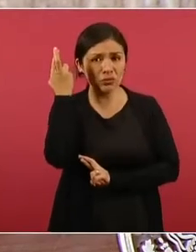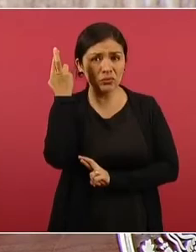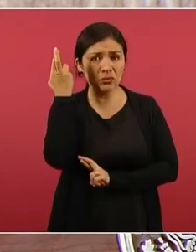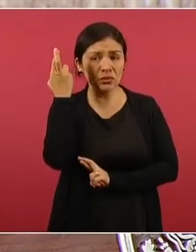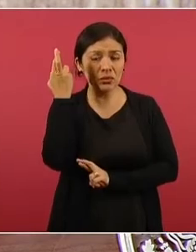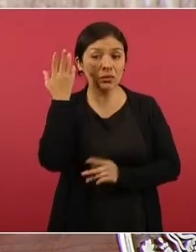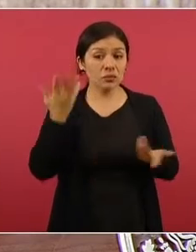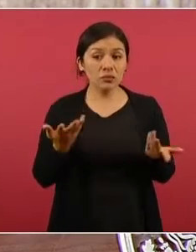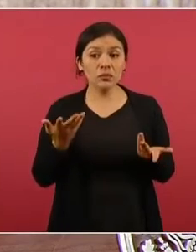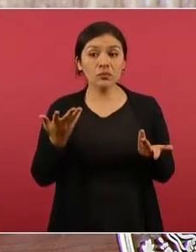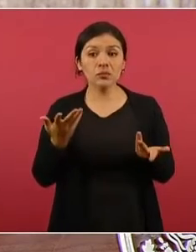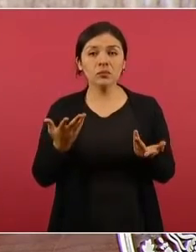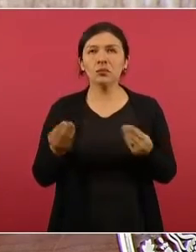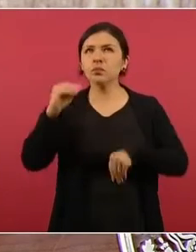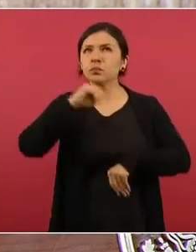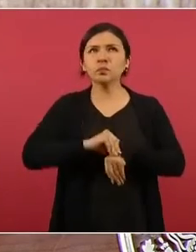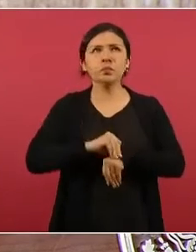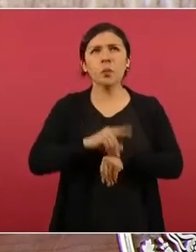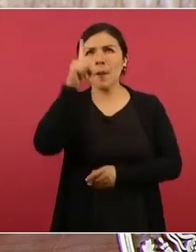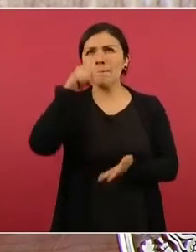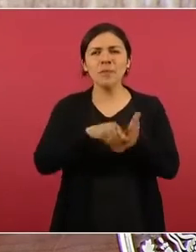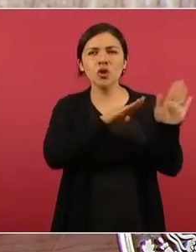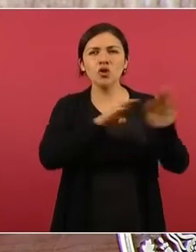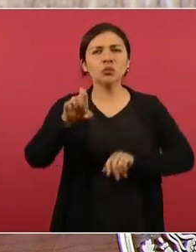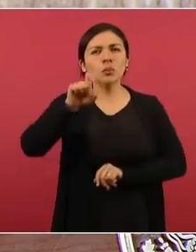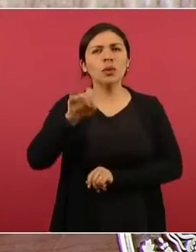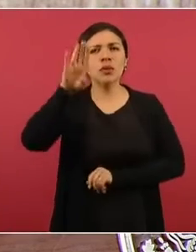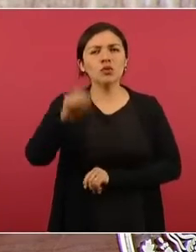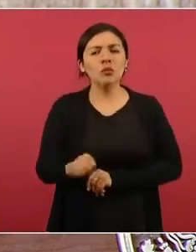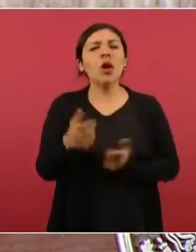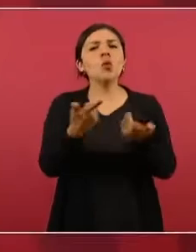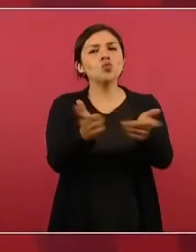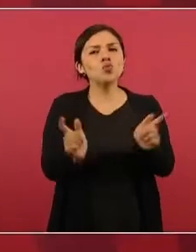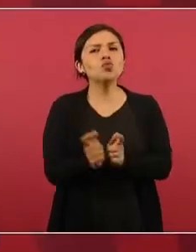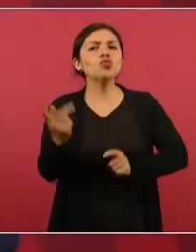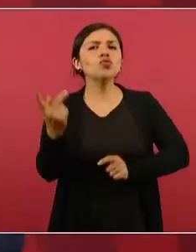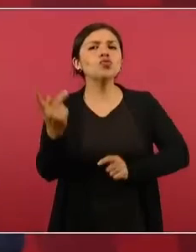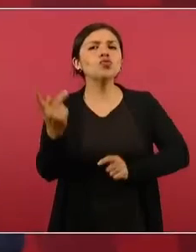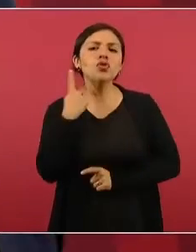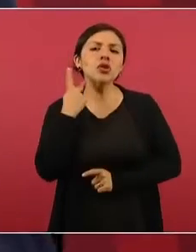Se creó en 1929 como partido